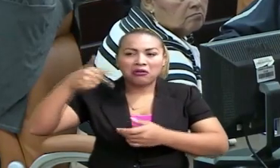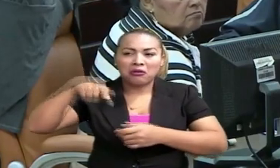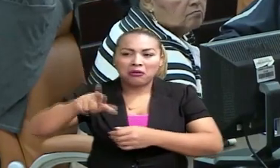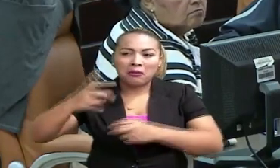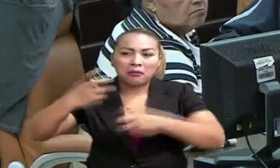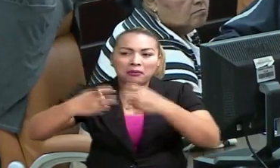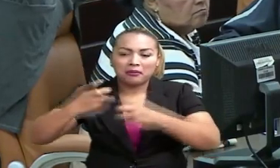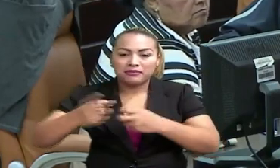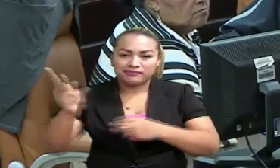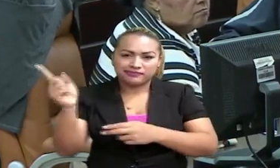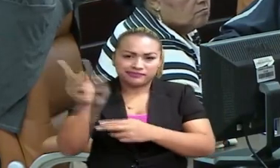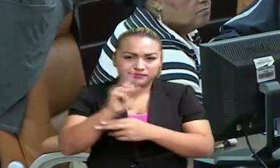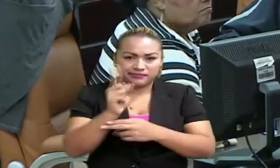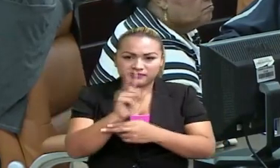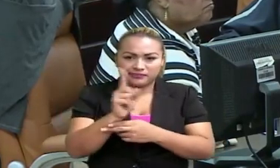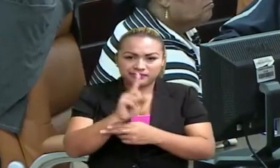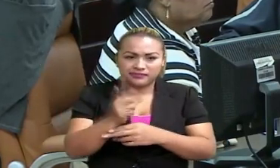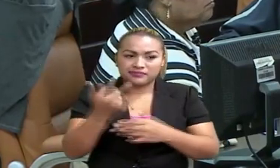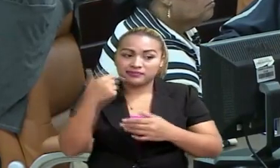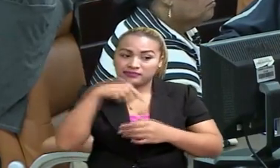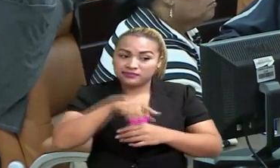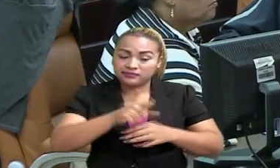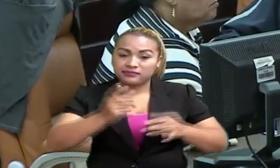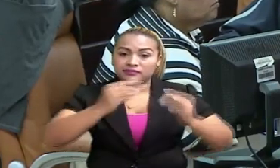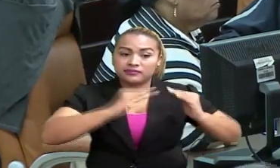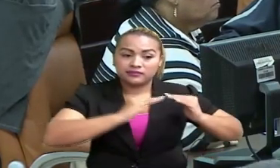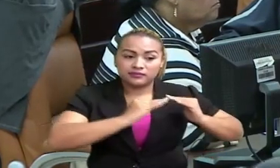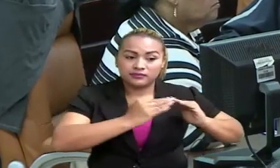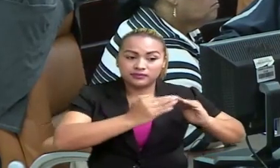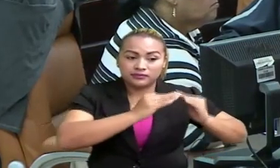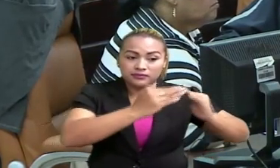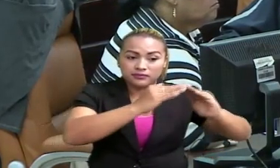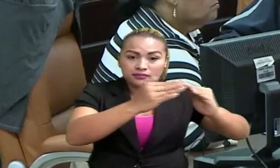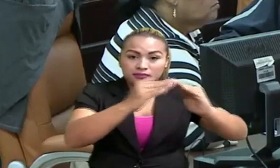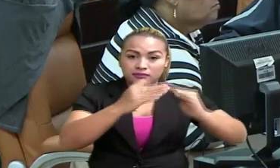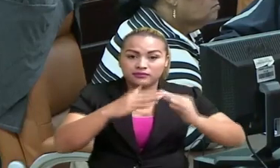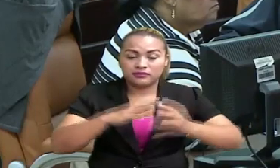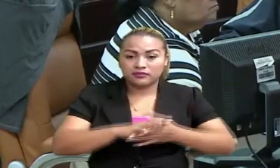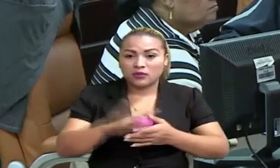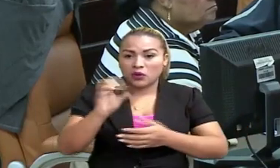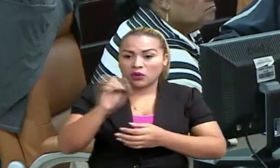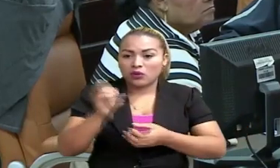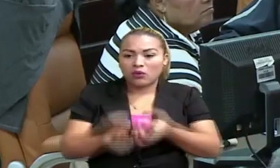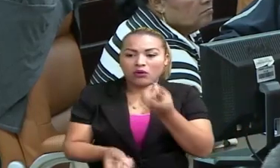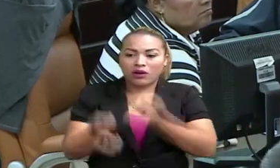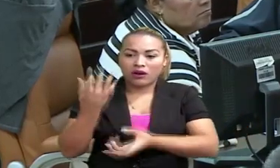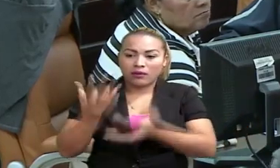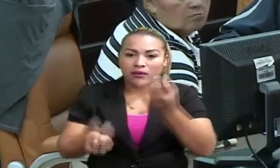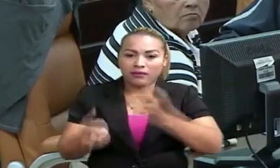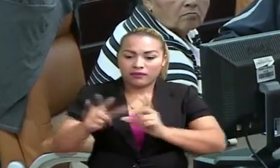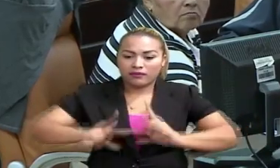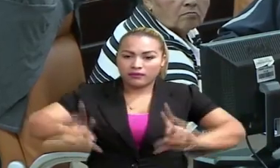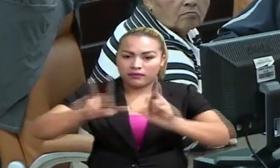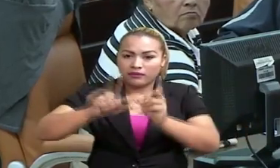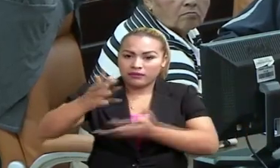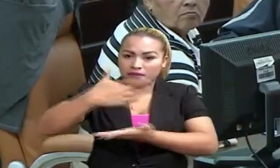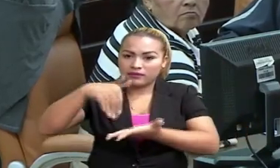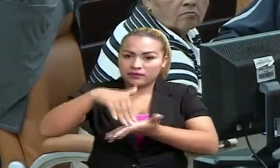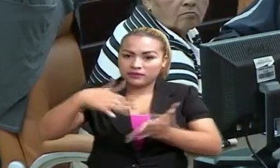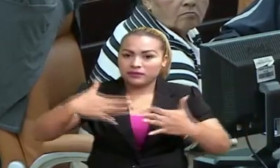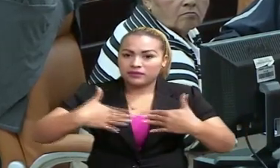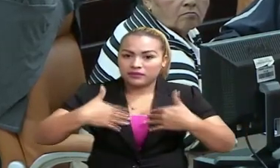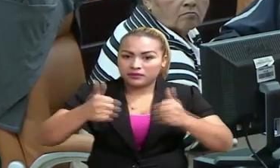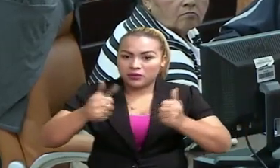le destruían una alcaldía al gobierno. Cuando quemaban centros de salud o quemaban y